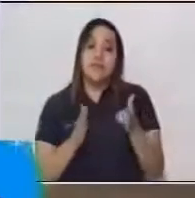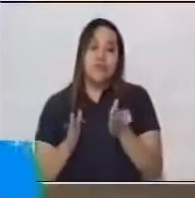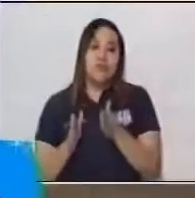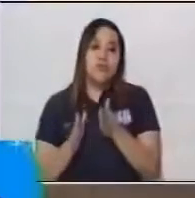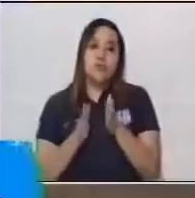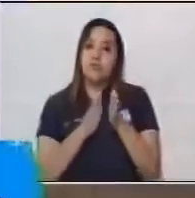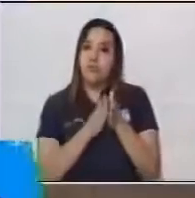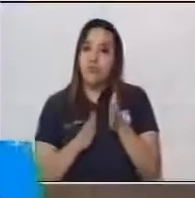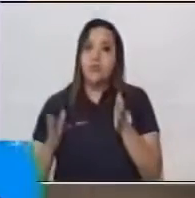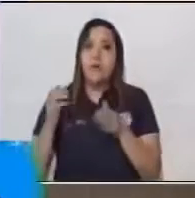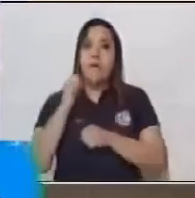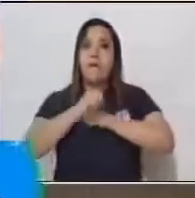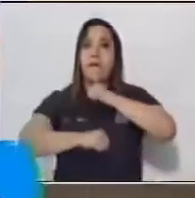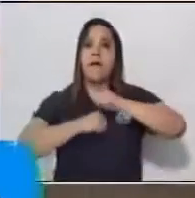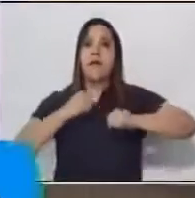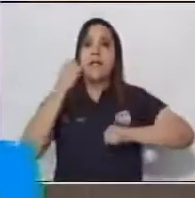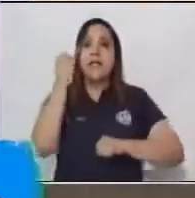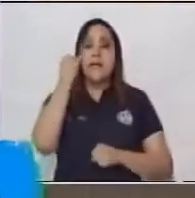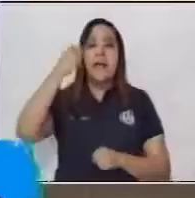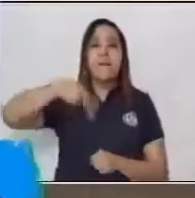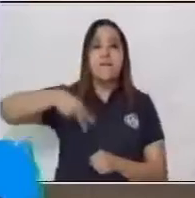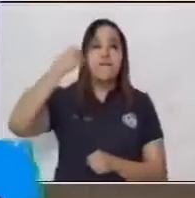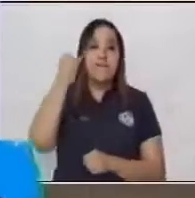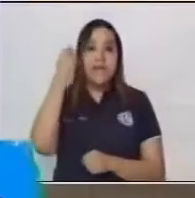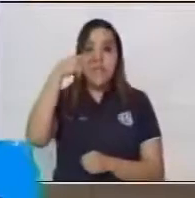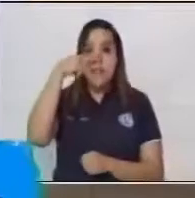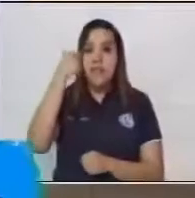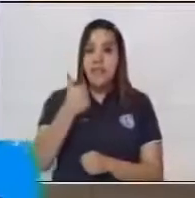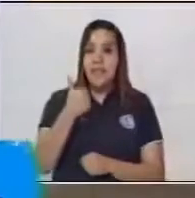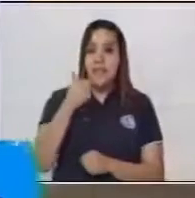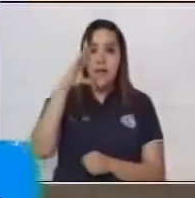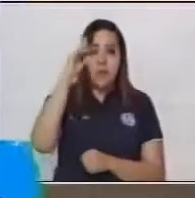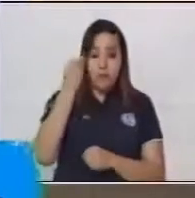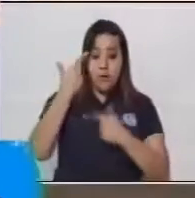finita, porque tiene solamente 5 elementos.